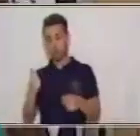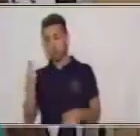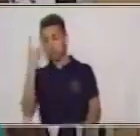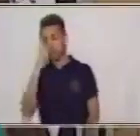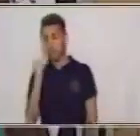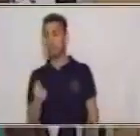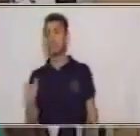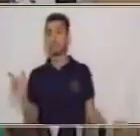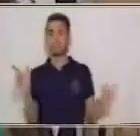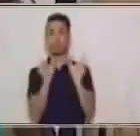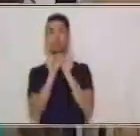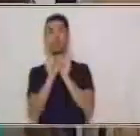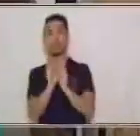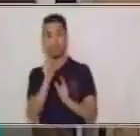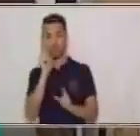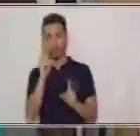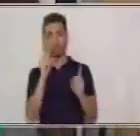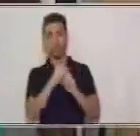corta uñas.